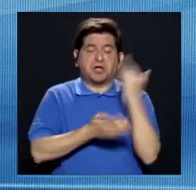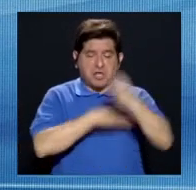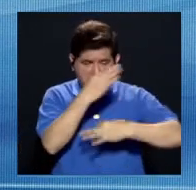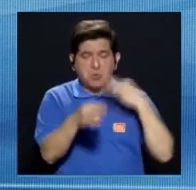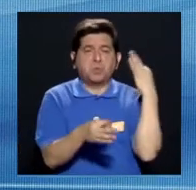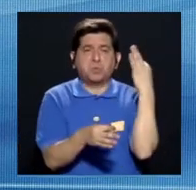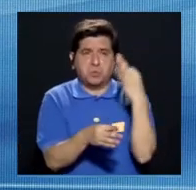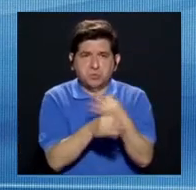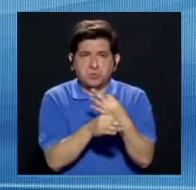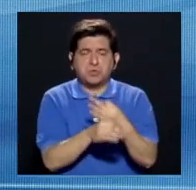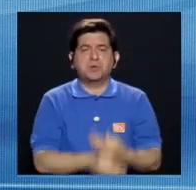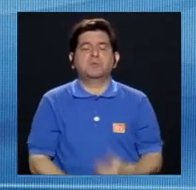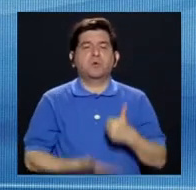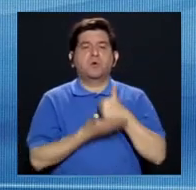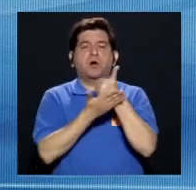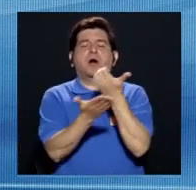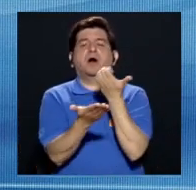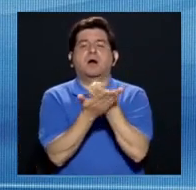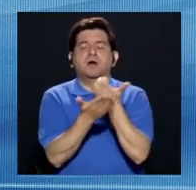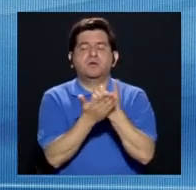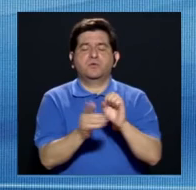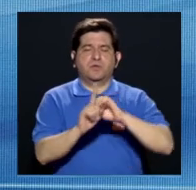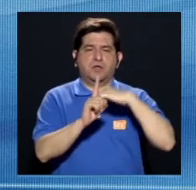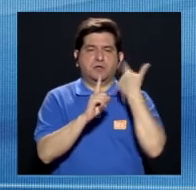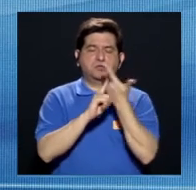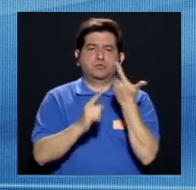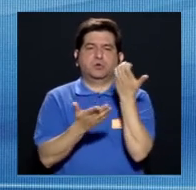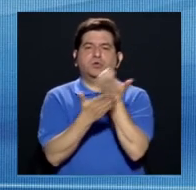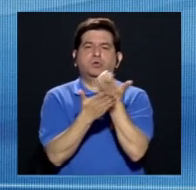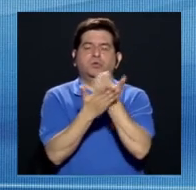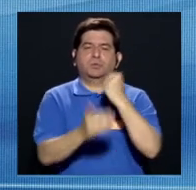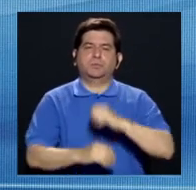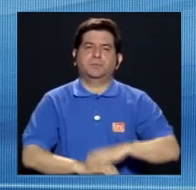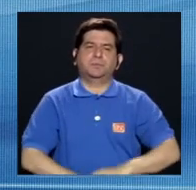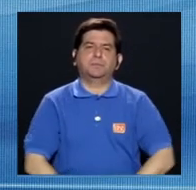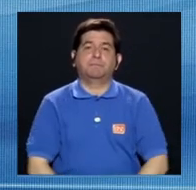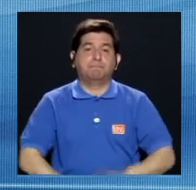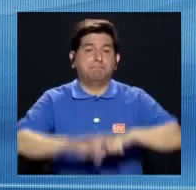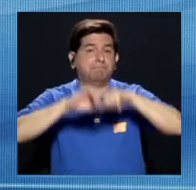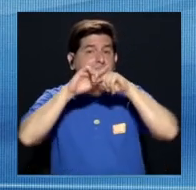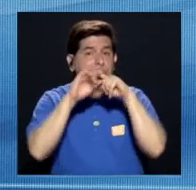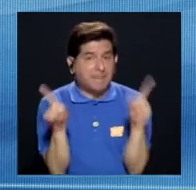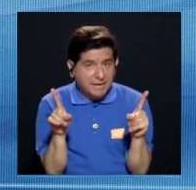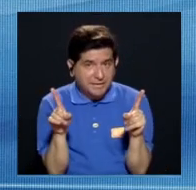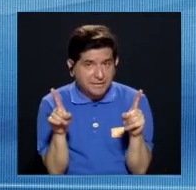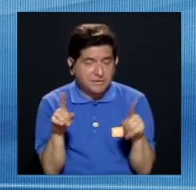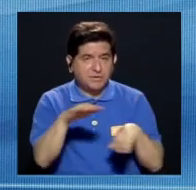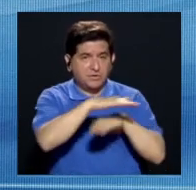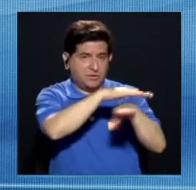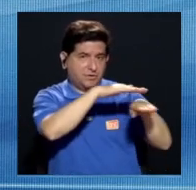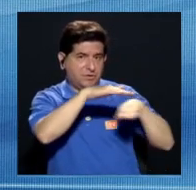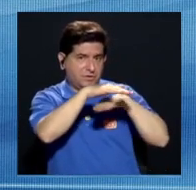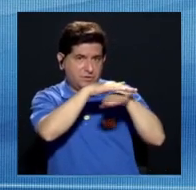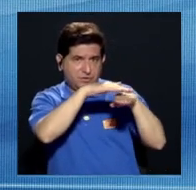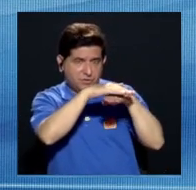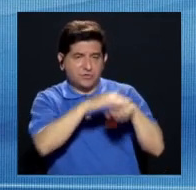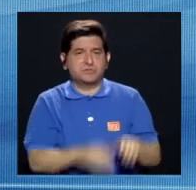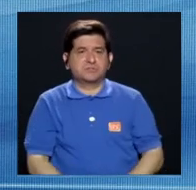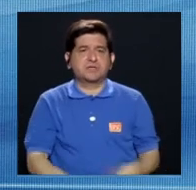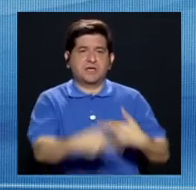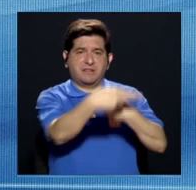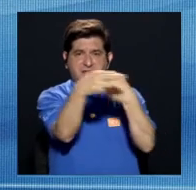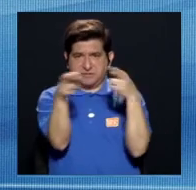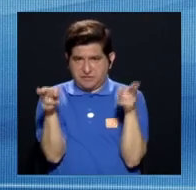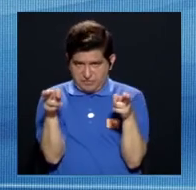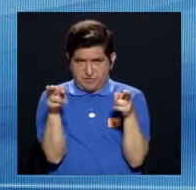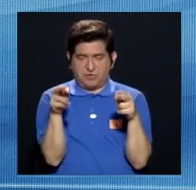tipo de beca socioeconómica. Pero en las sedes llamadas